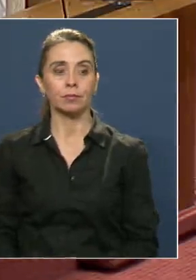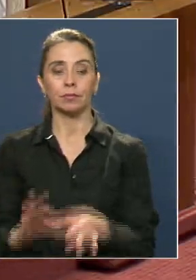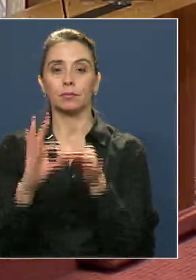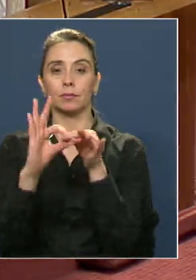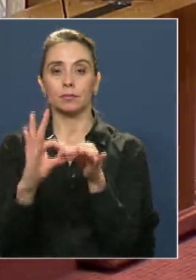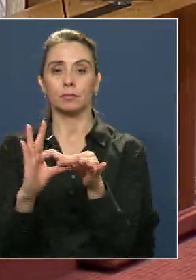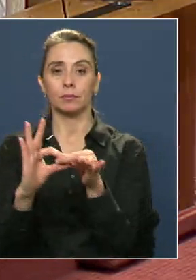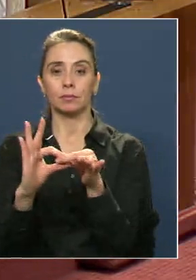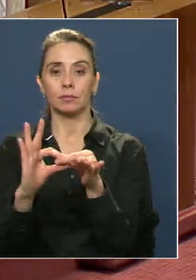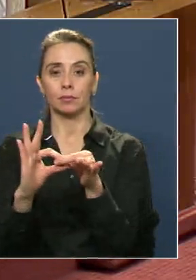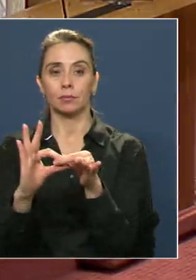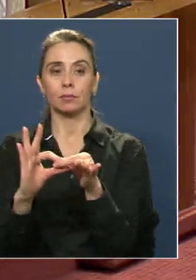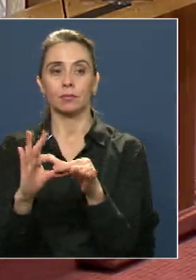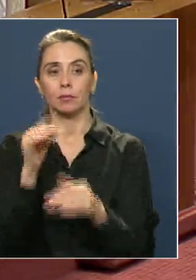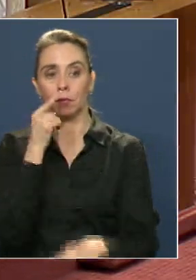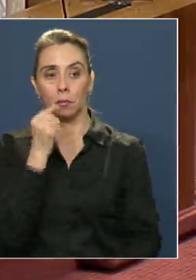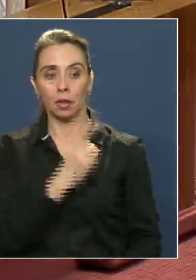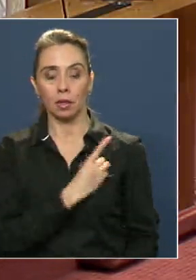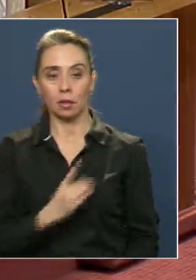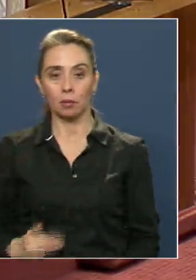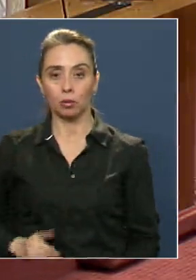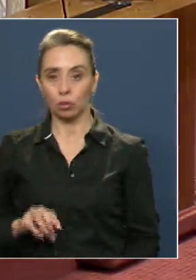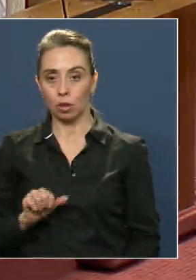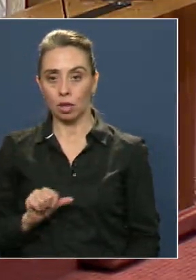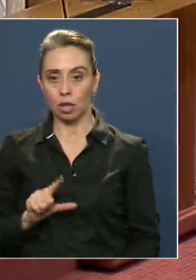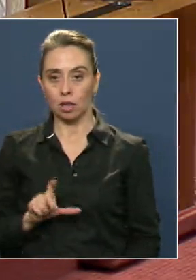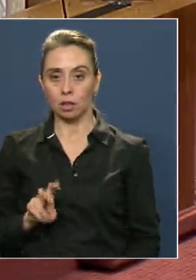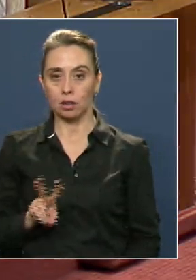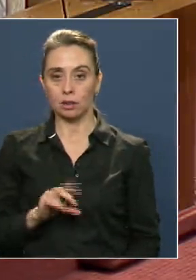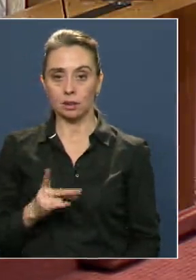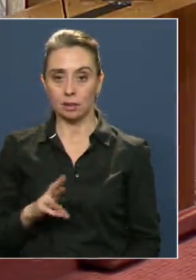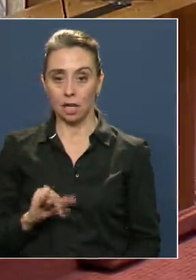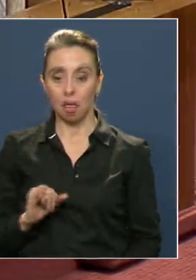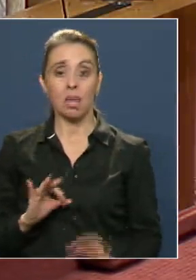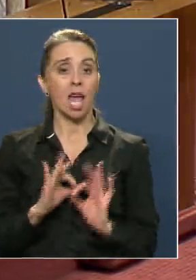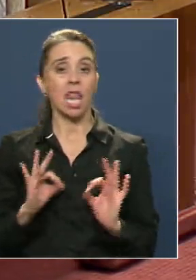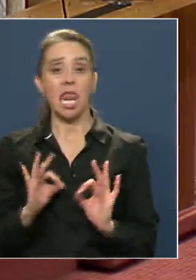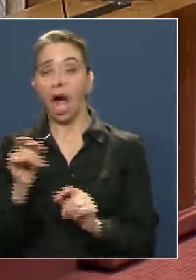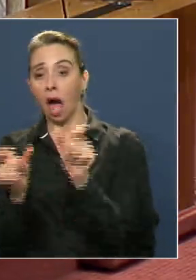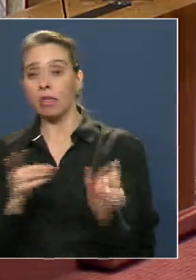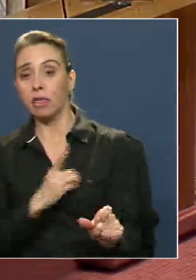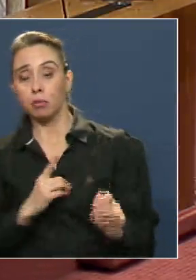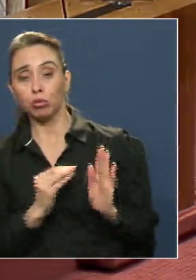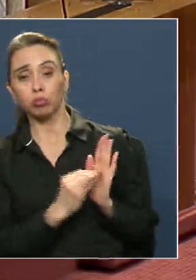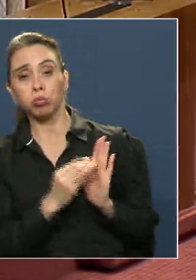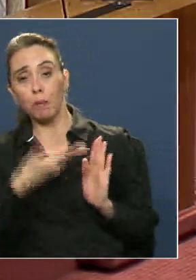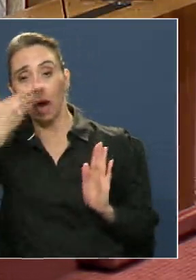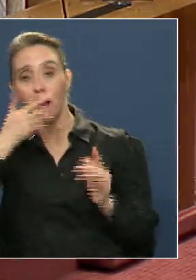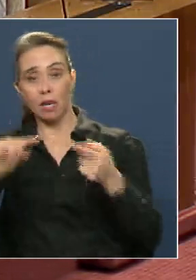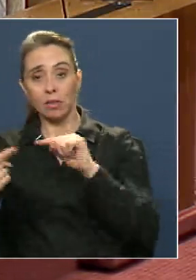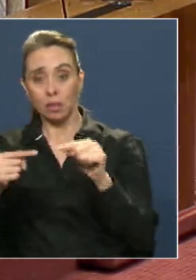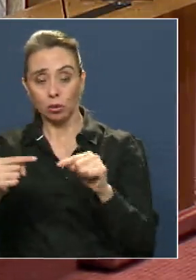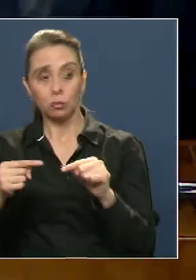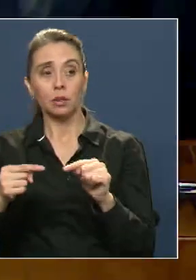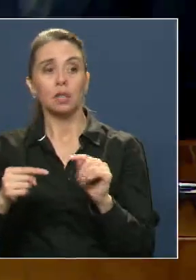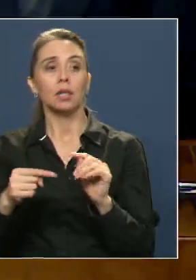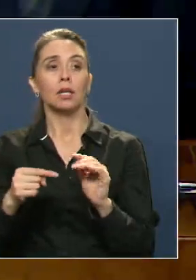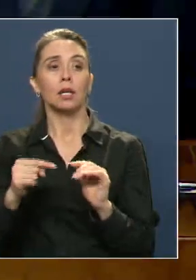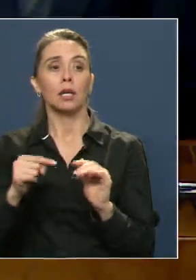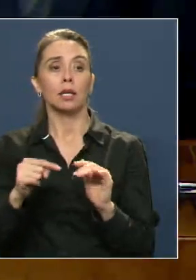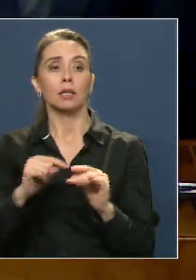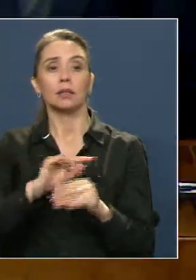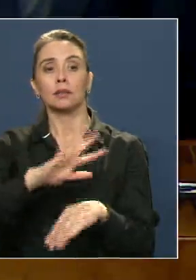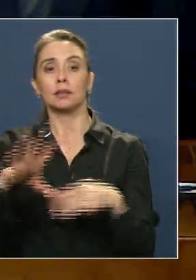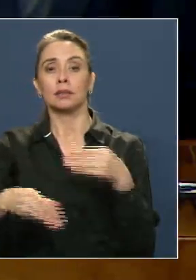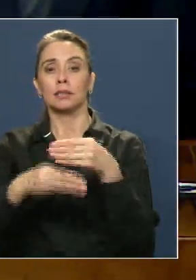Gracias, honorable diputado Jorge Alessandri. Y por no haber nadie inscrito en el debate, lo vamos a incorporar a